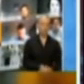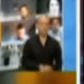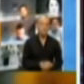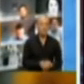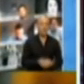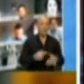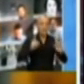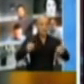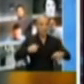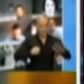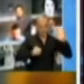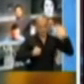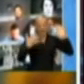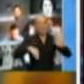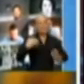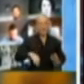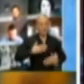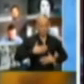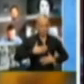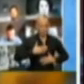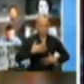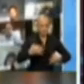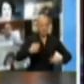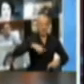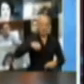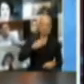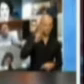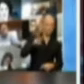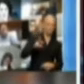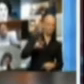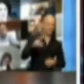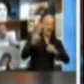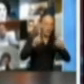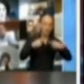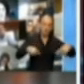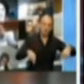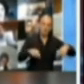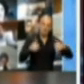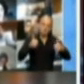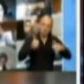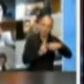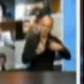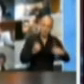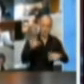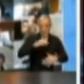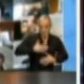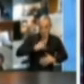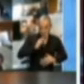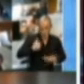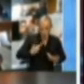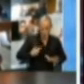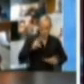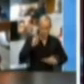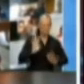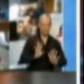cannabidiol, que nada tiene que ver con el tetrahidrocannabidiol, que es la sustancia que